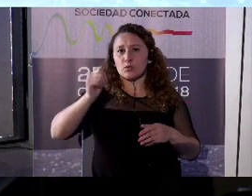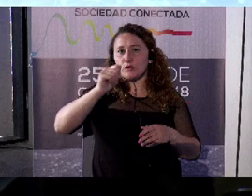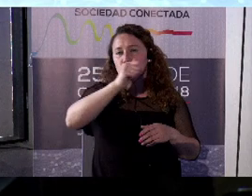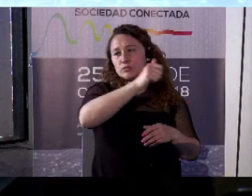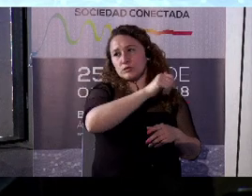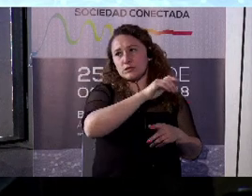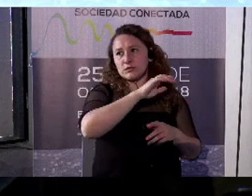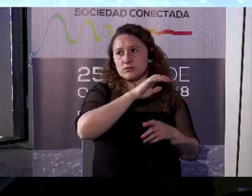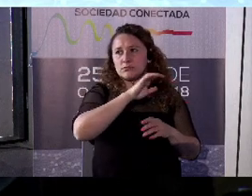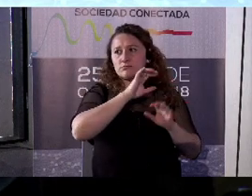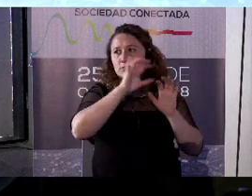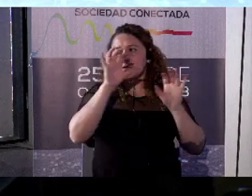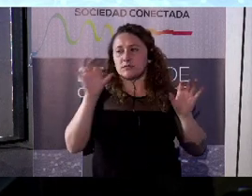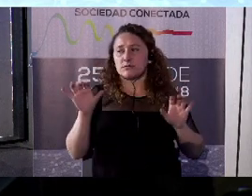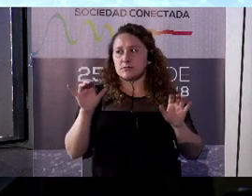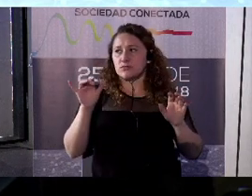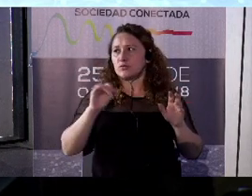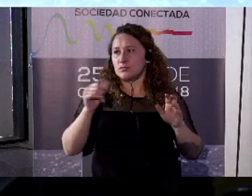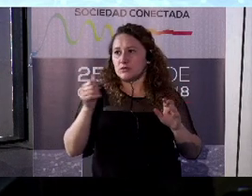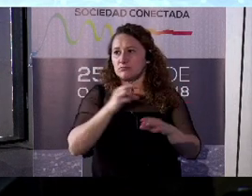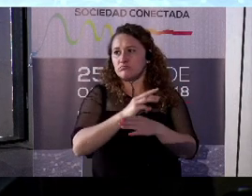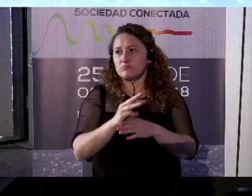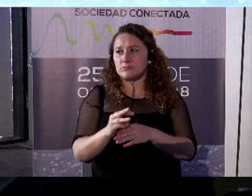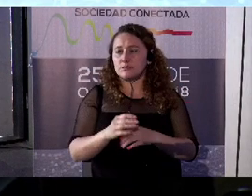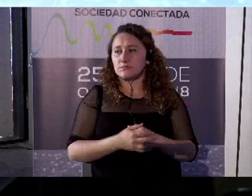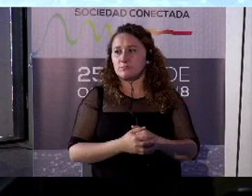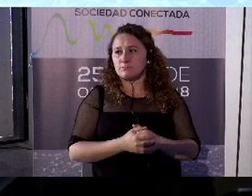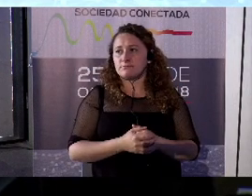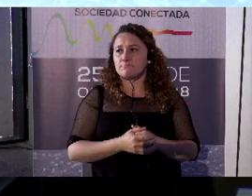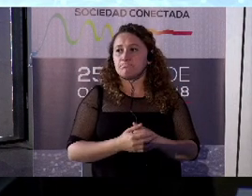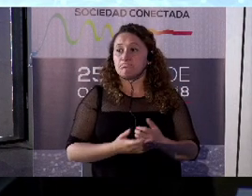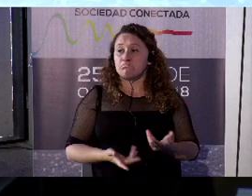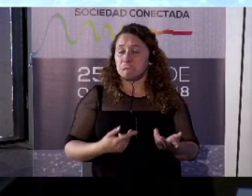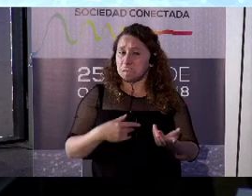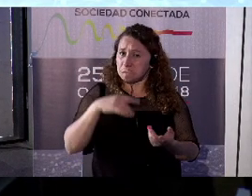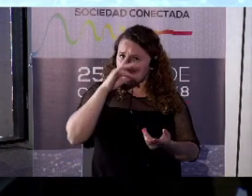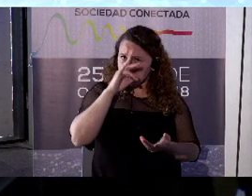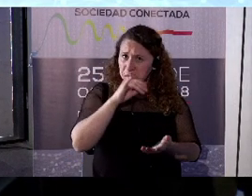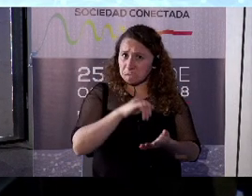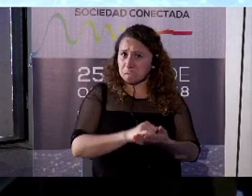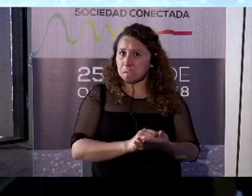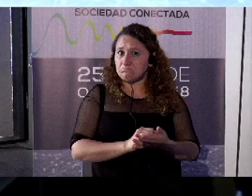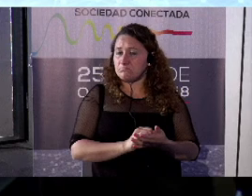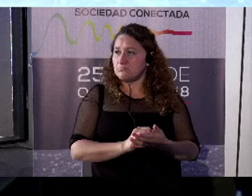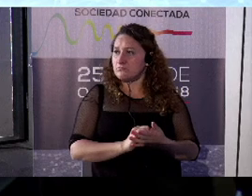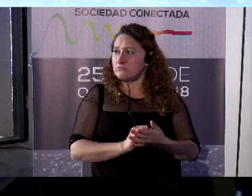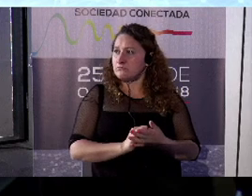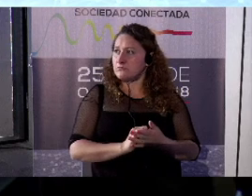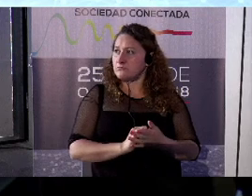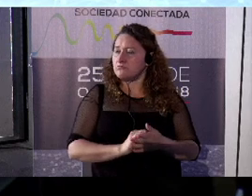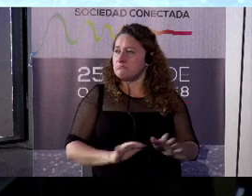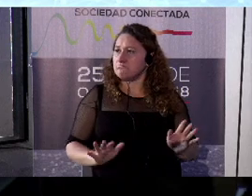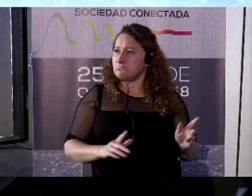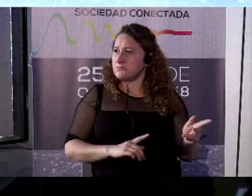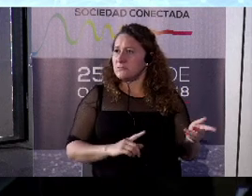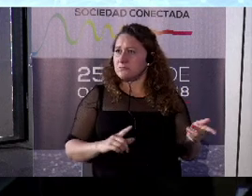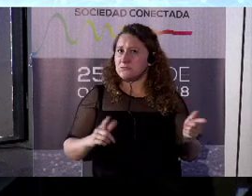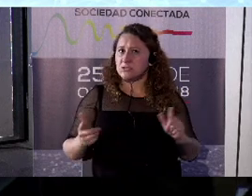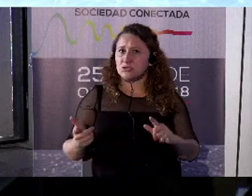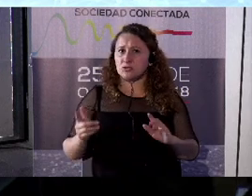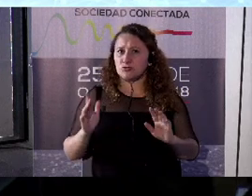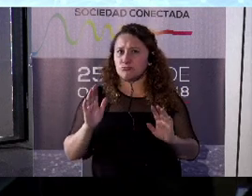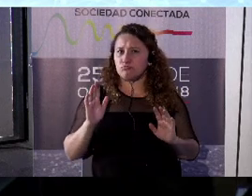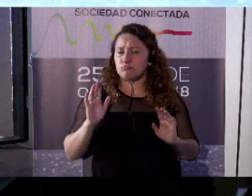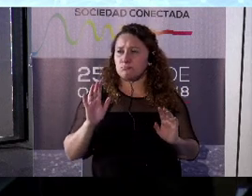otras plataformas eh creo que estamos listos para